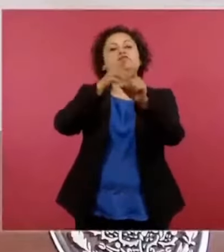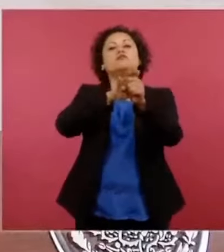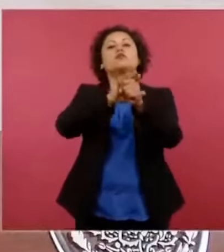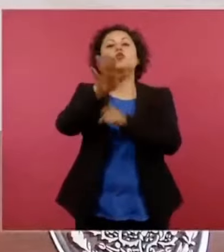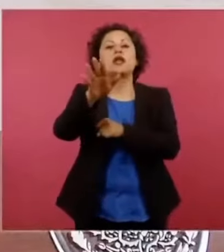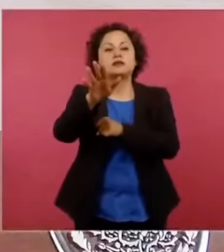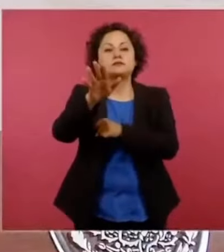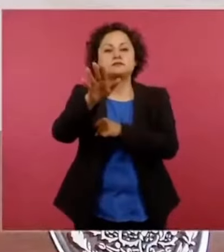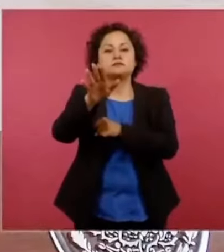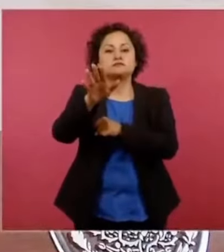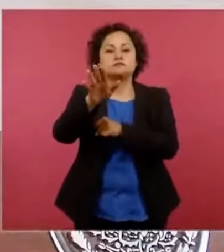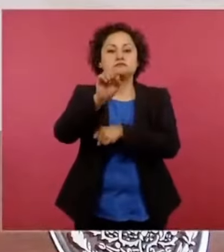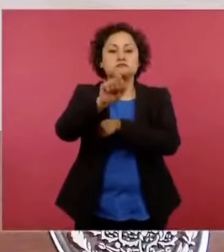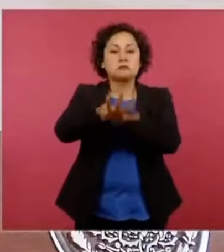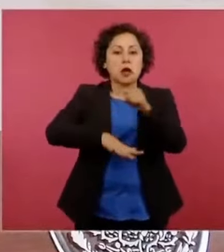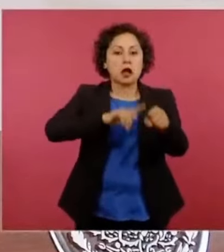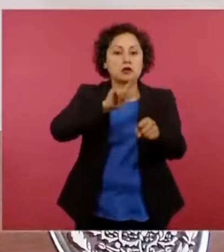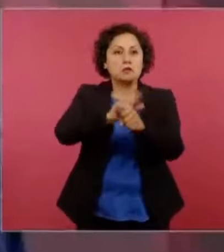ser un animal,